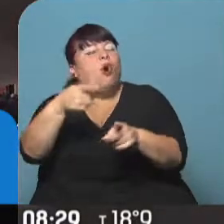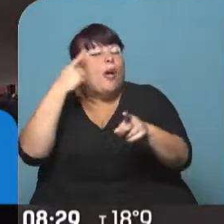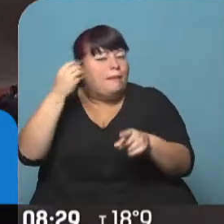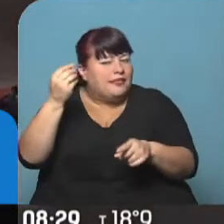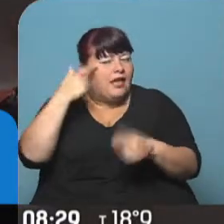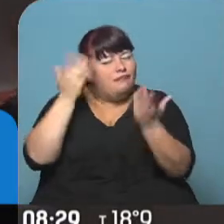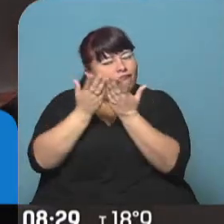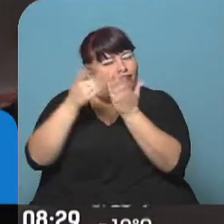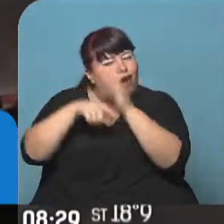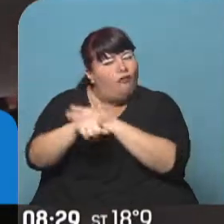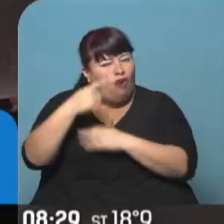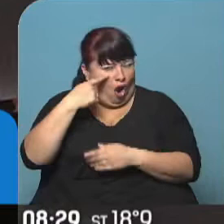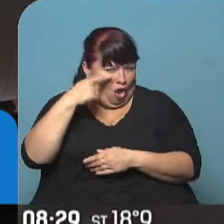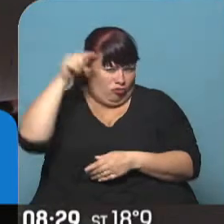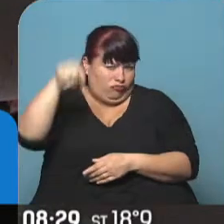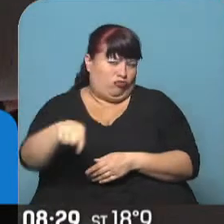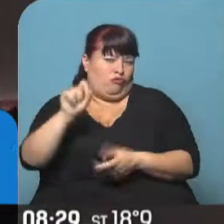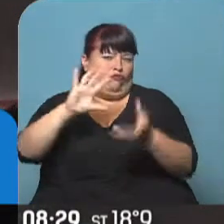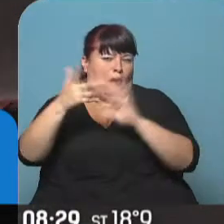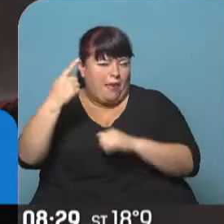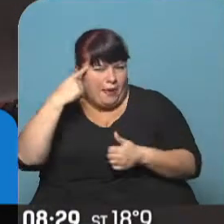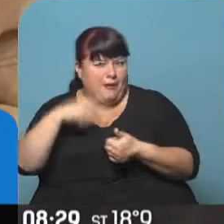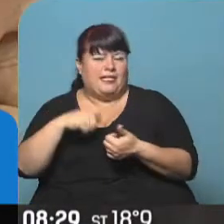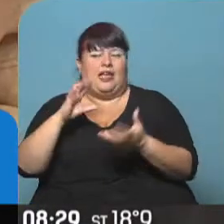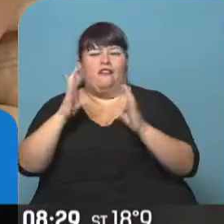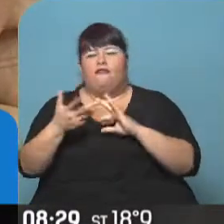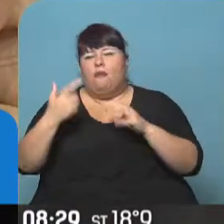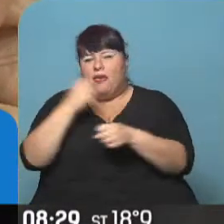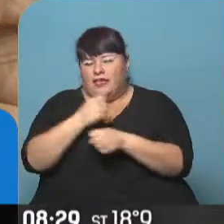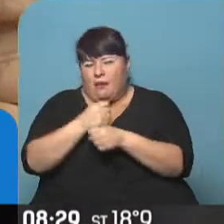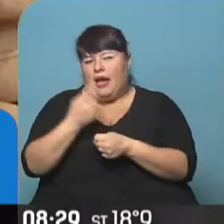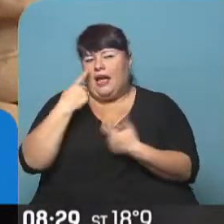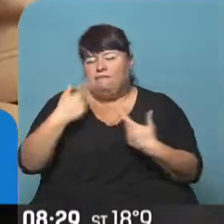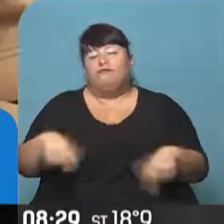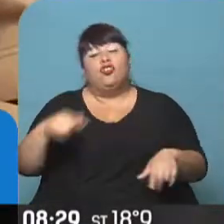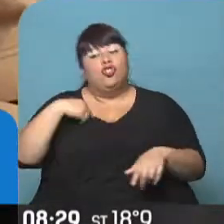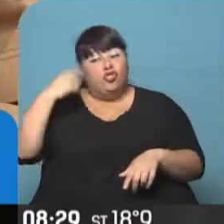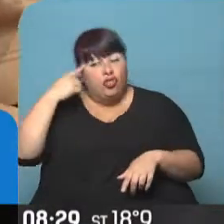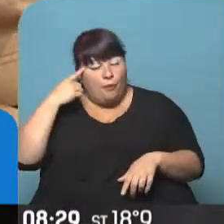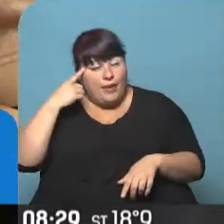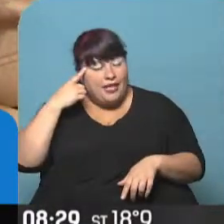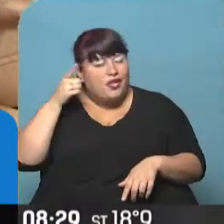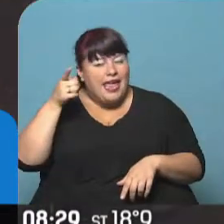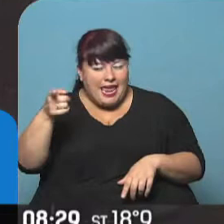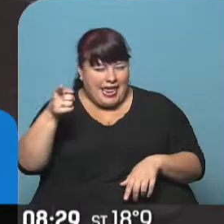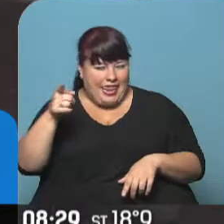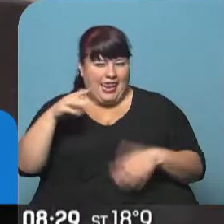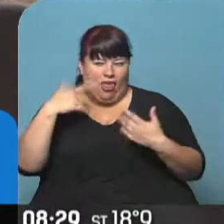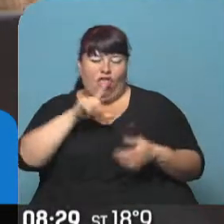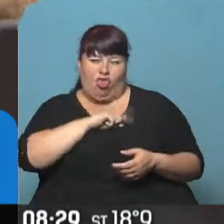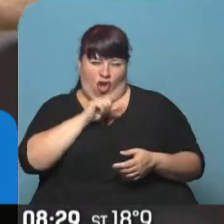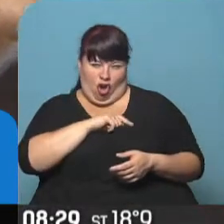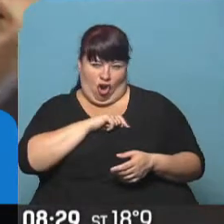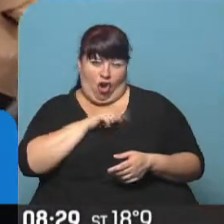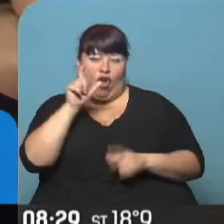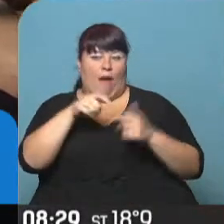de haberlo estudiado tanto y conocer su modo de pensar, de trabajar, de ver las cosas? Yo creo que él está tremendamente dolido con la